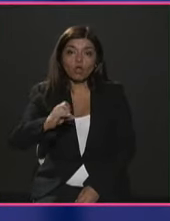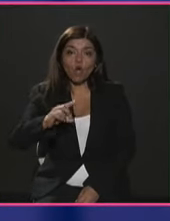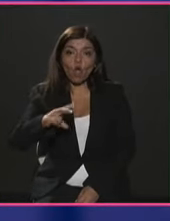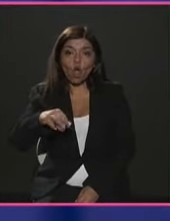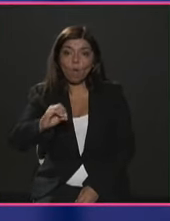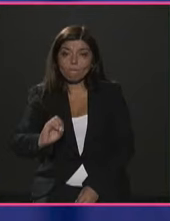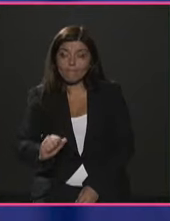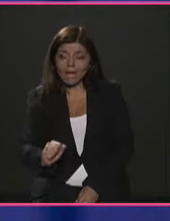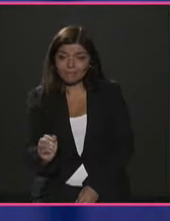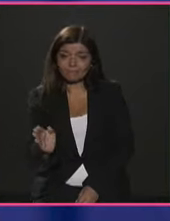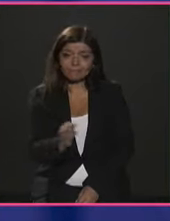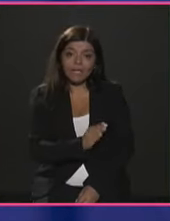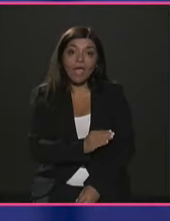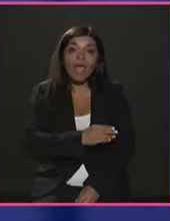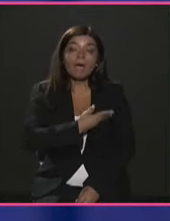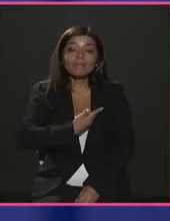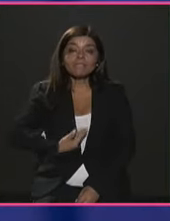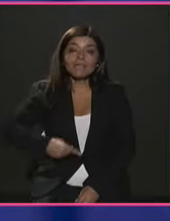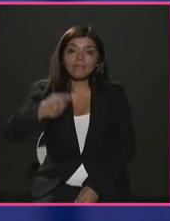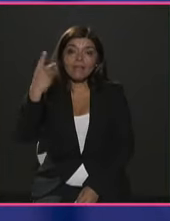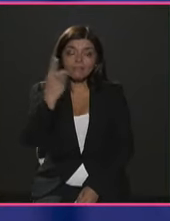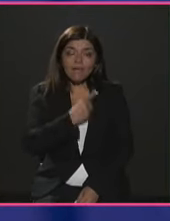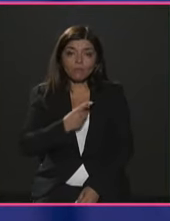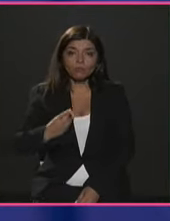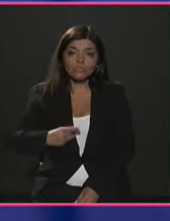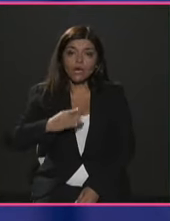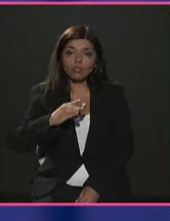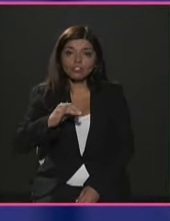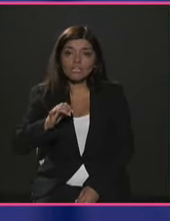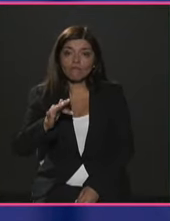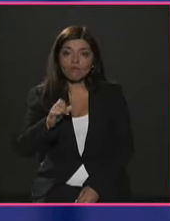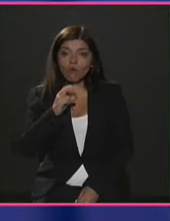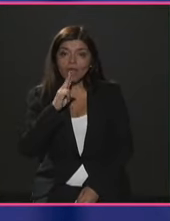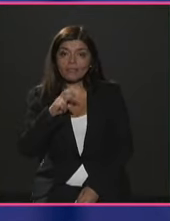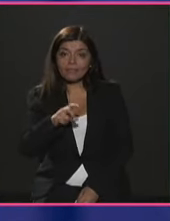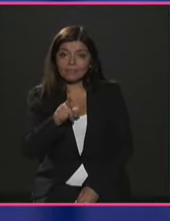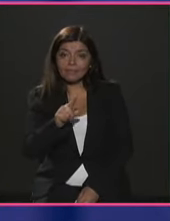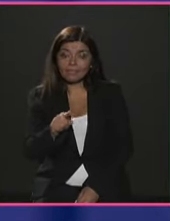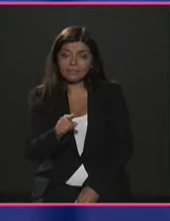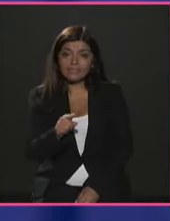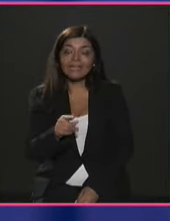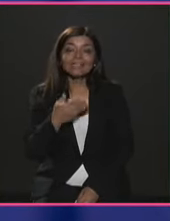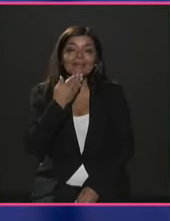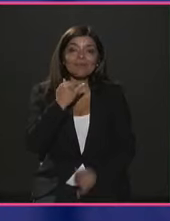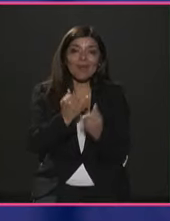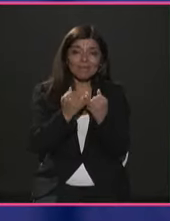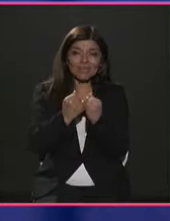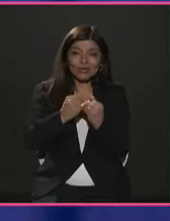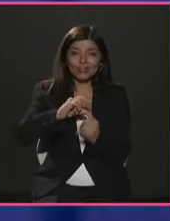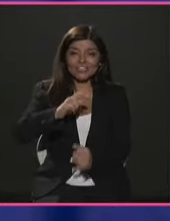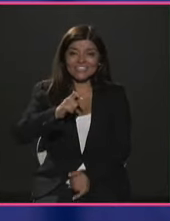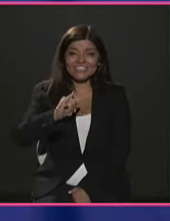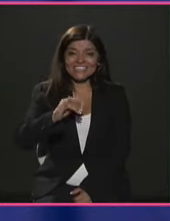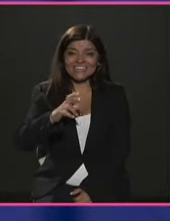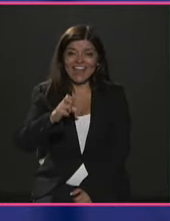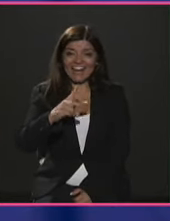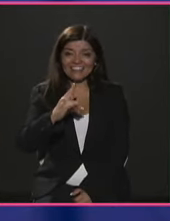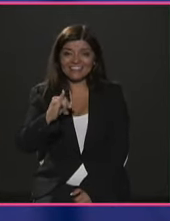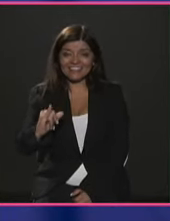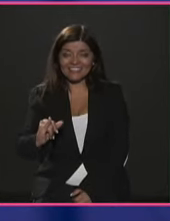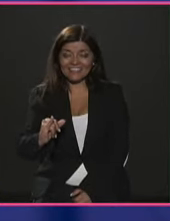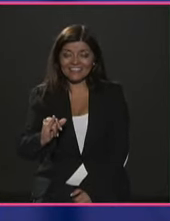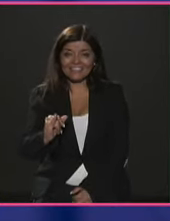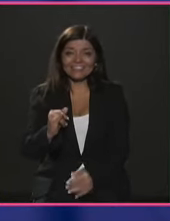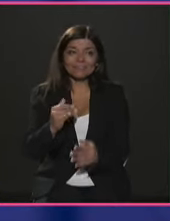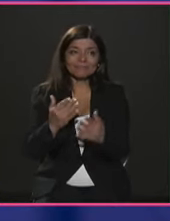la cámara de diputados señor Cifuentes autoridades querido amigo guido girardi Muchas gracias es para